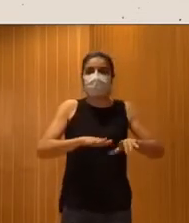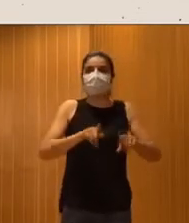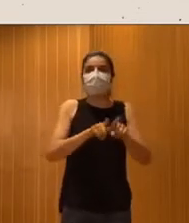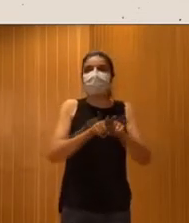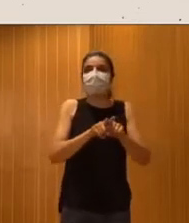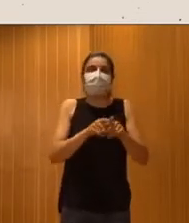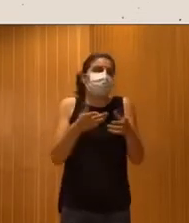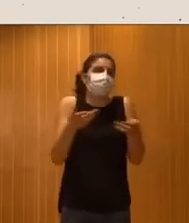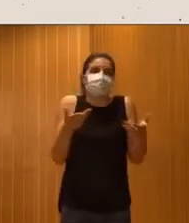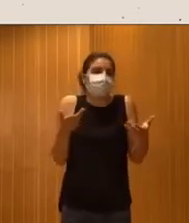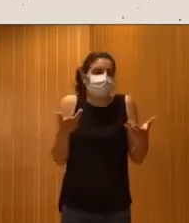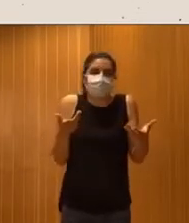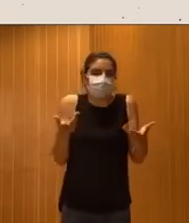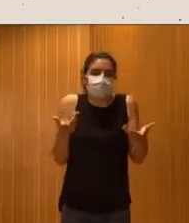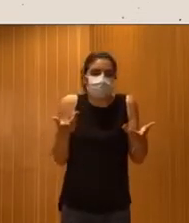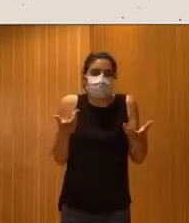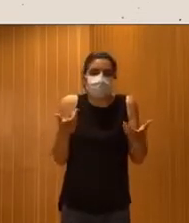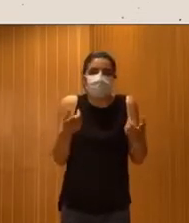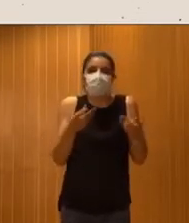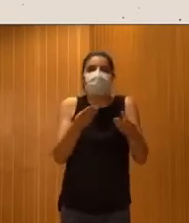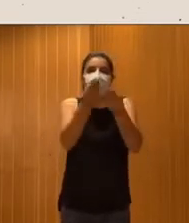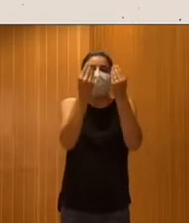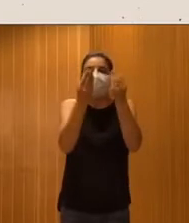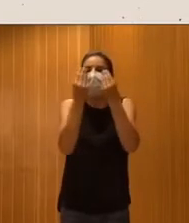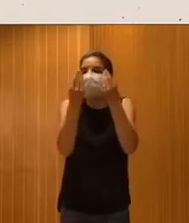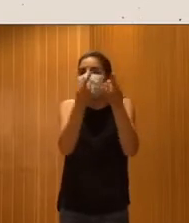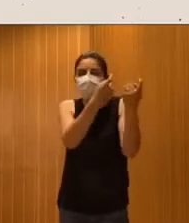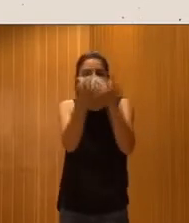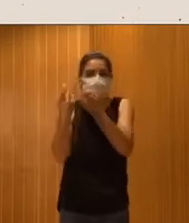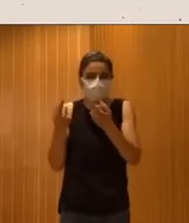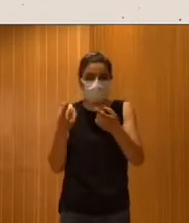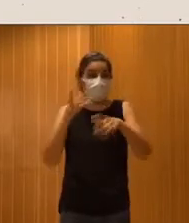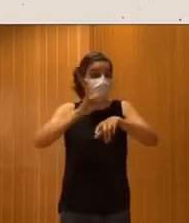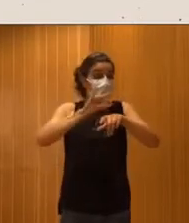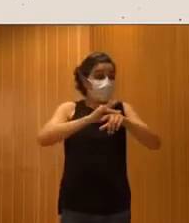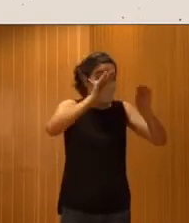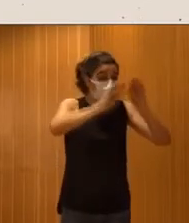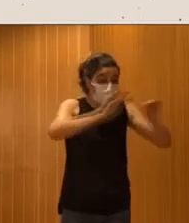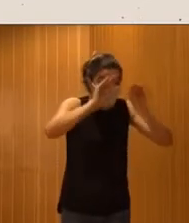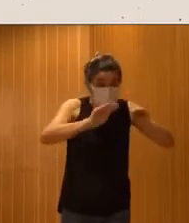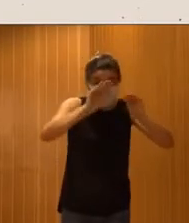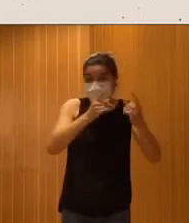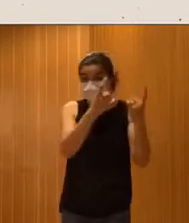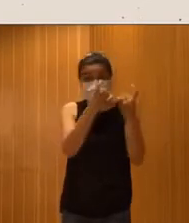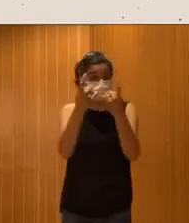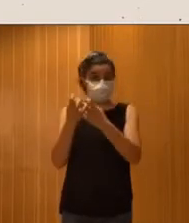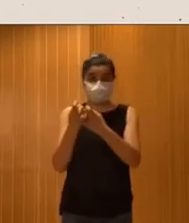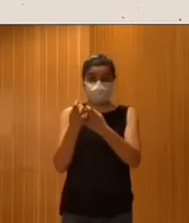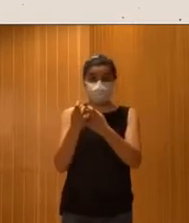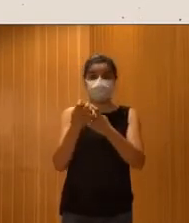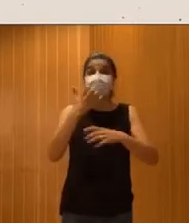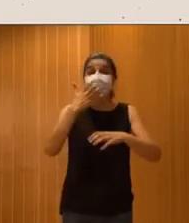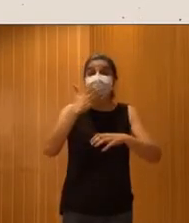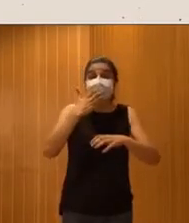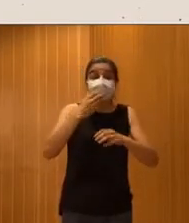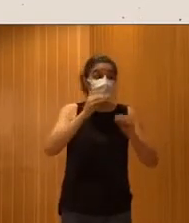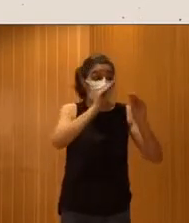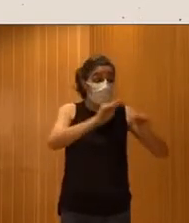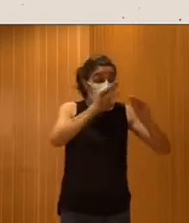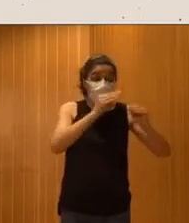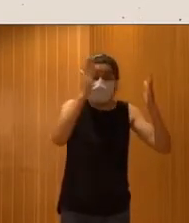un sentido más amplio. La falta de formación de los médicos, o sea, la falta de formación de los médicos es crucial en